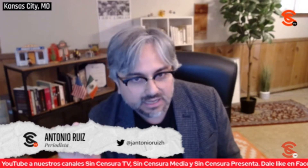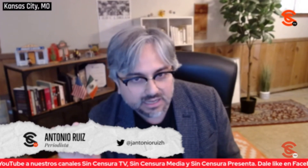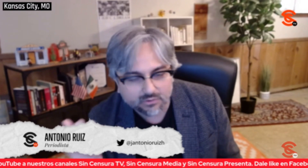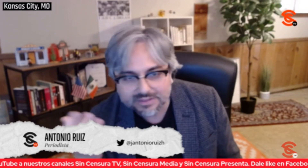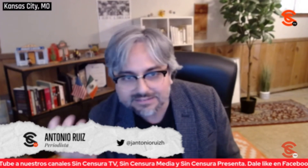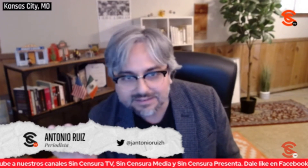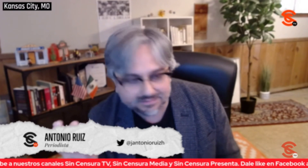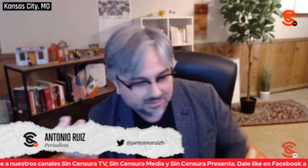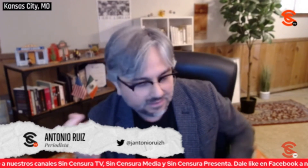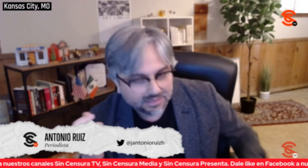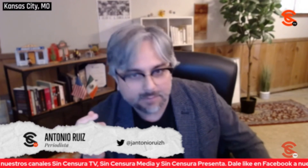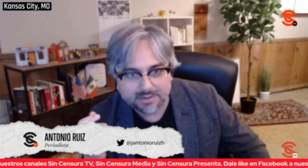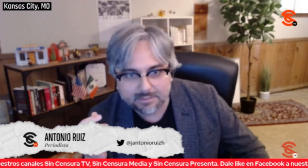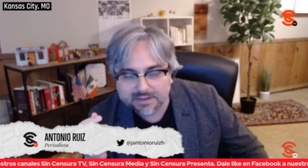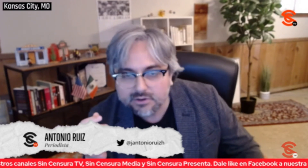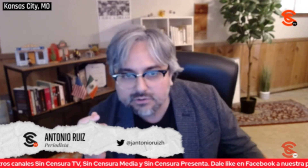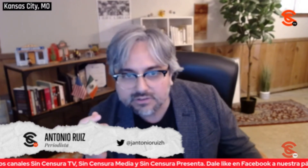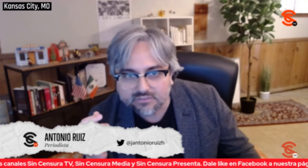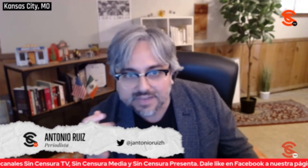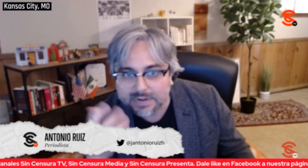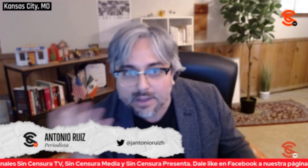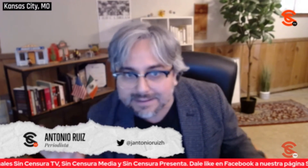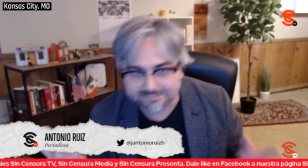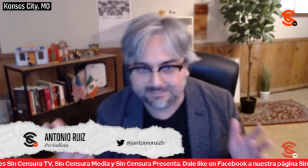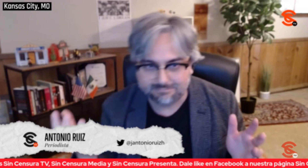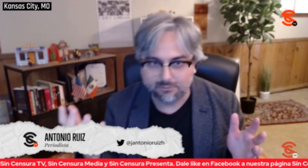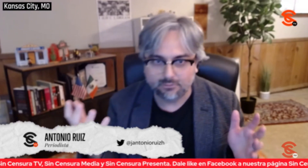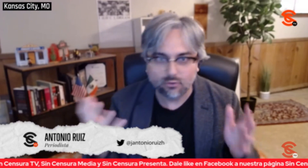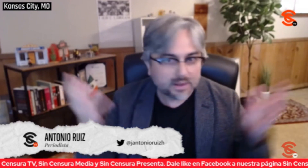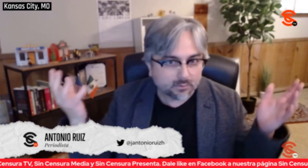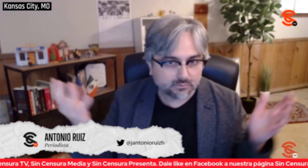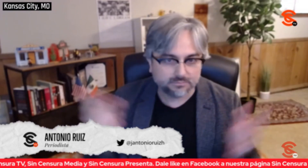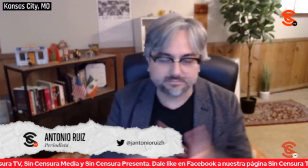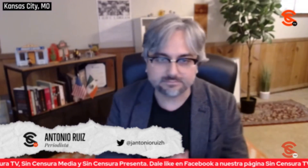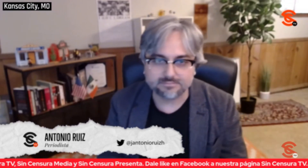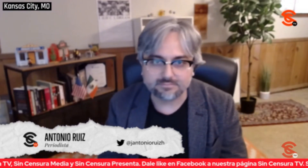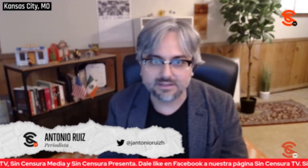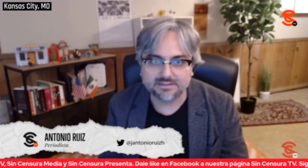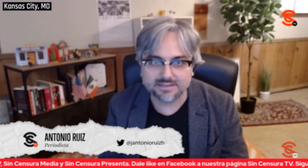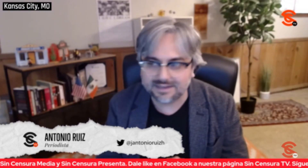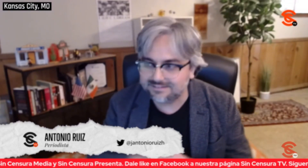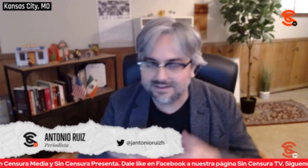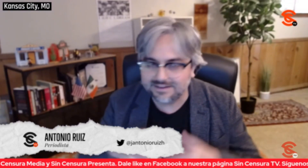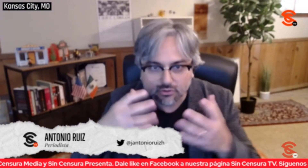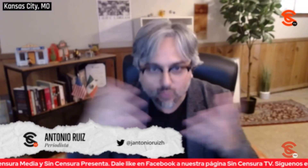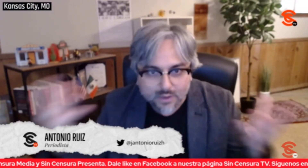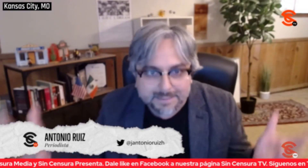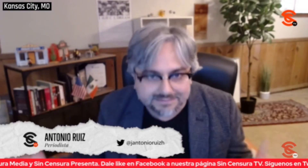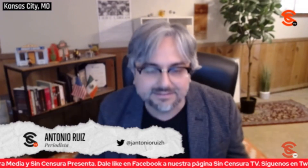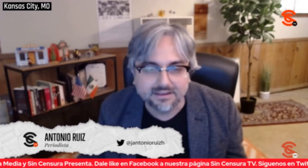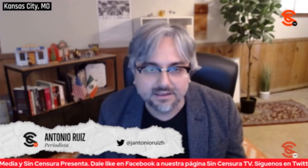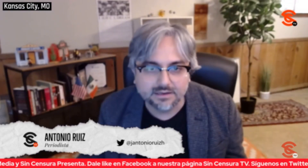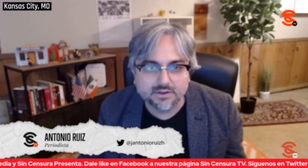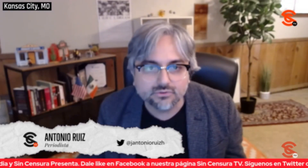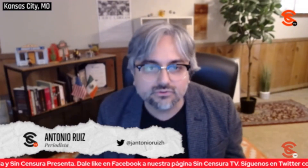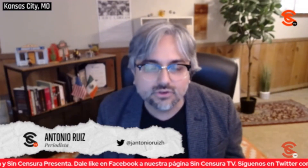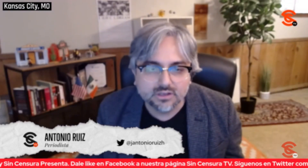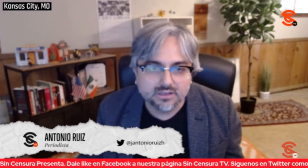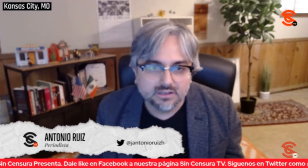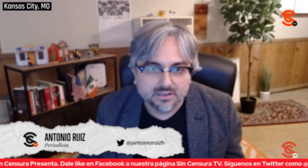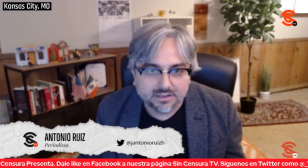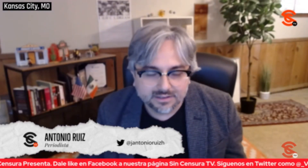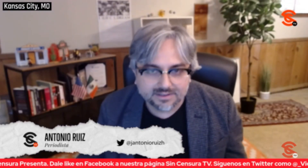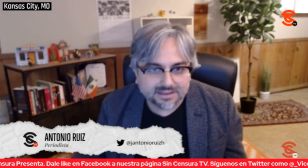news a noticias. La palabra news significa nuevas, ¿no? O nuevos. Tendría que ser eso, nuevas,